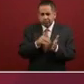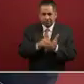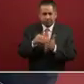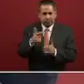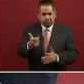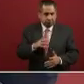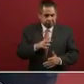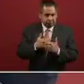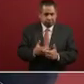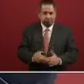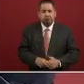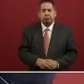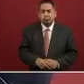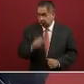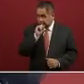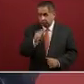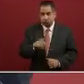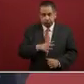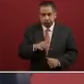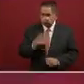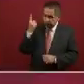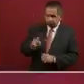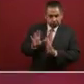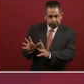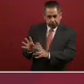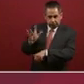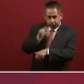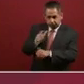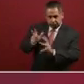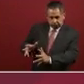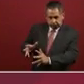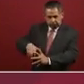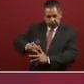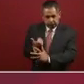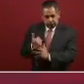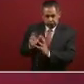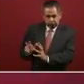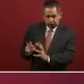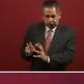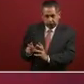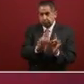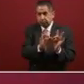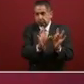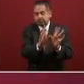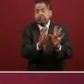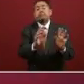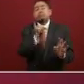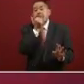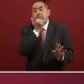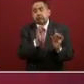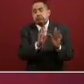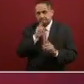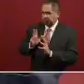millones y también la instrucciones no se tocan por si las moscas